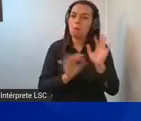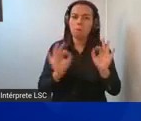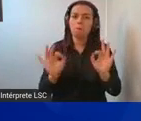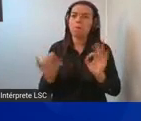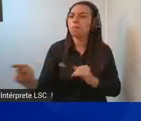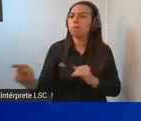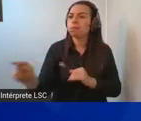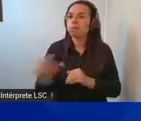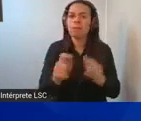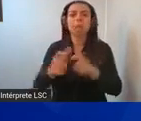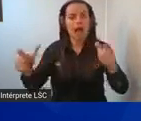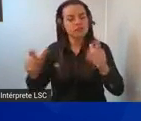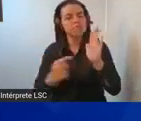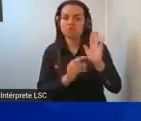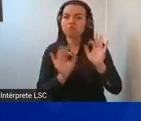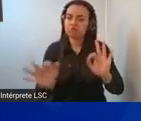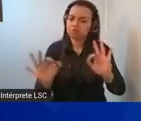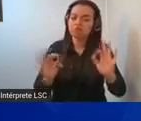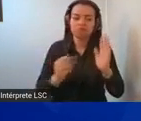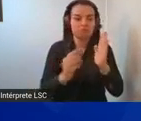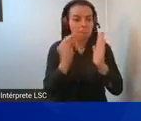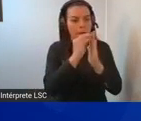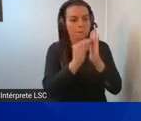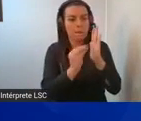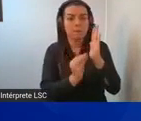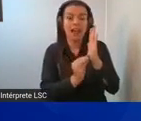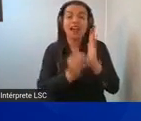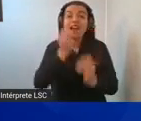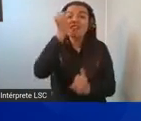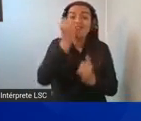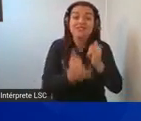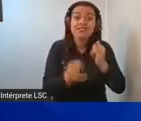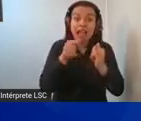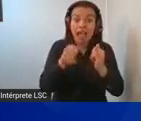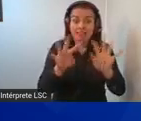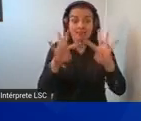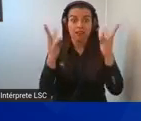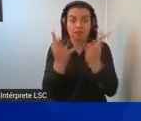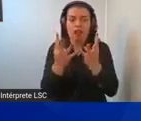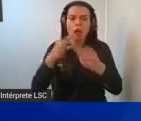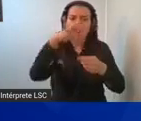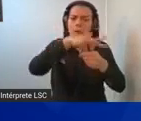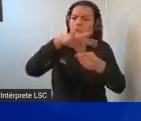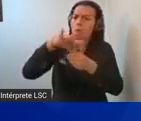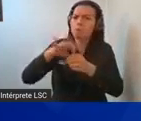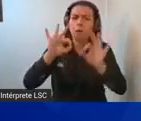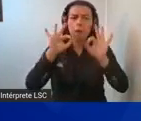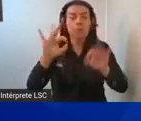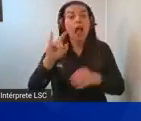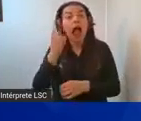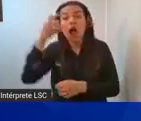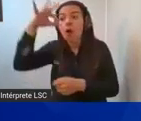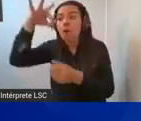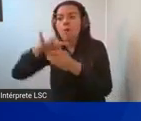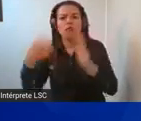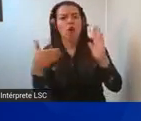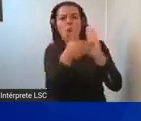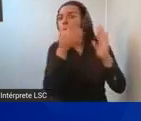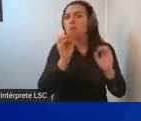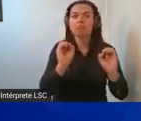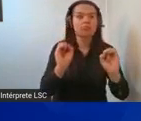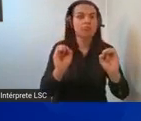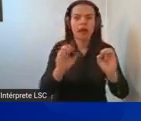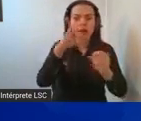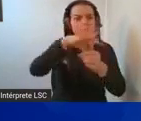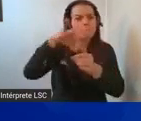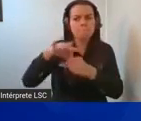el Senado, en el último debate, pues fue una mayoría absoluta, de ningún voto en contra y todos a favor. Entonces, yo lo que creo es que el proyecto